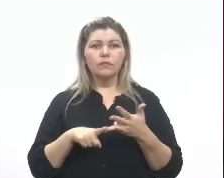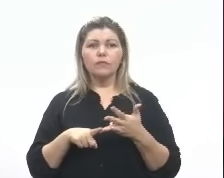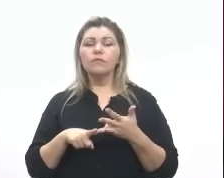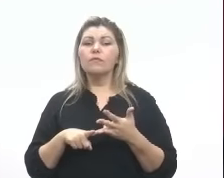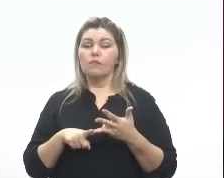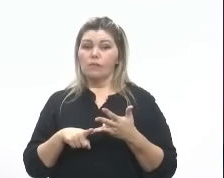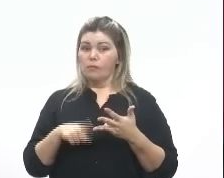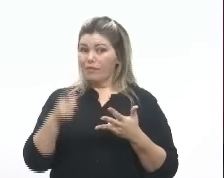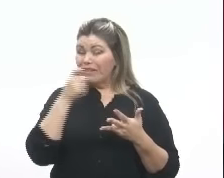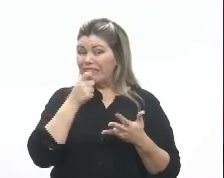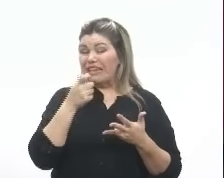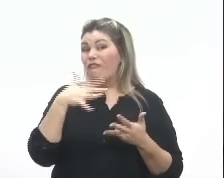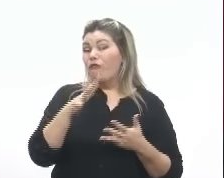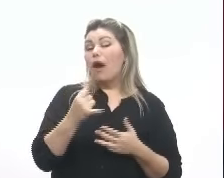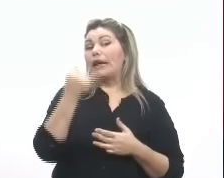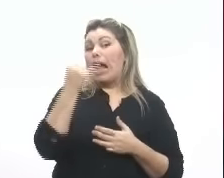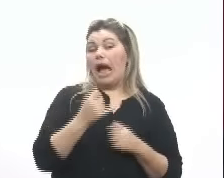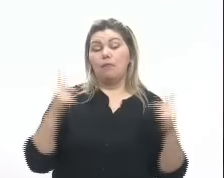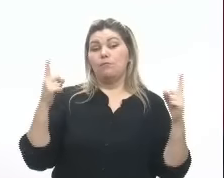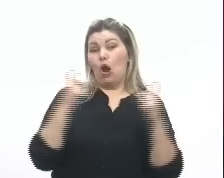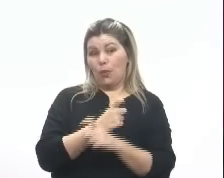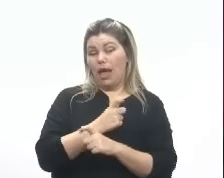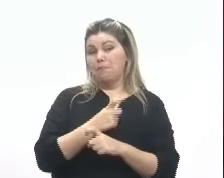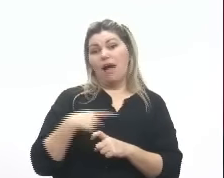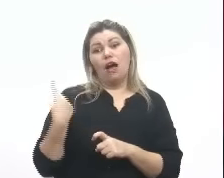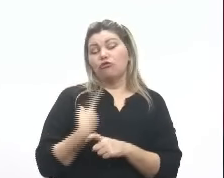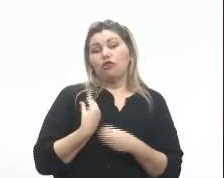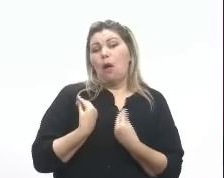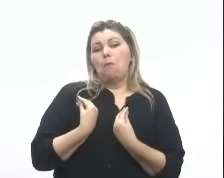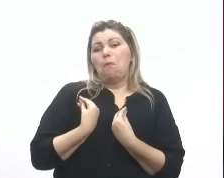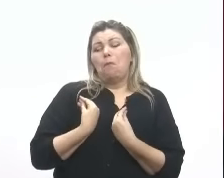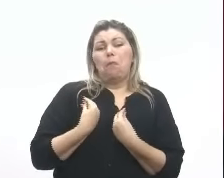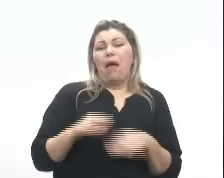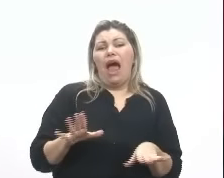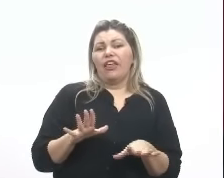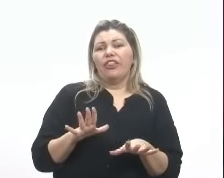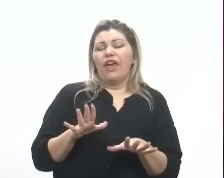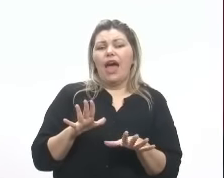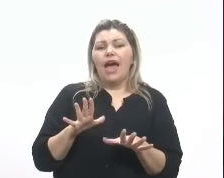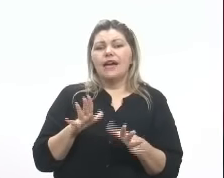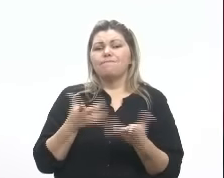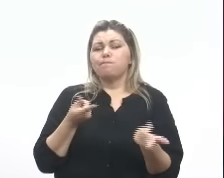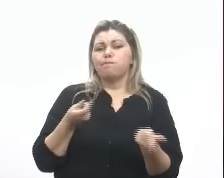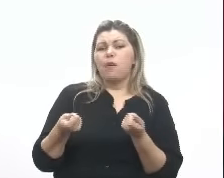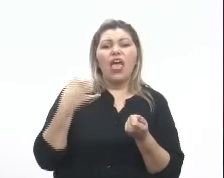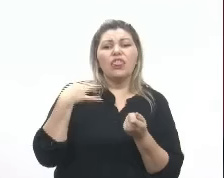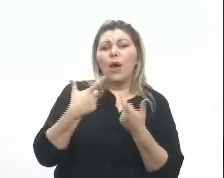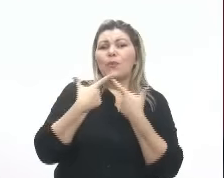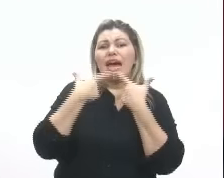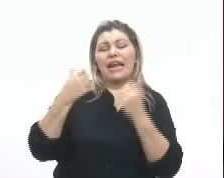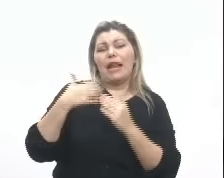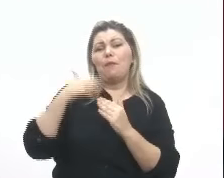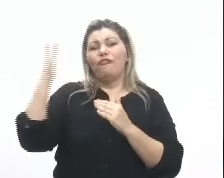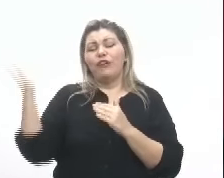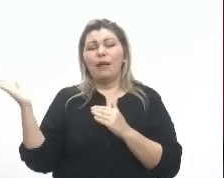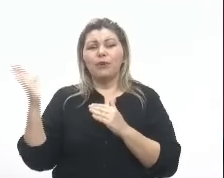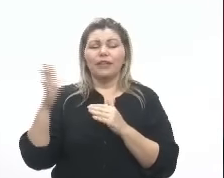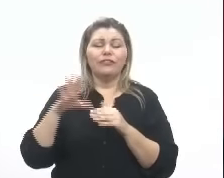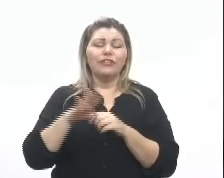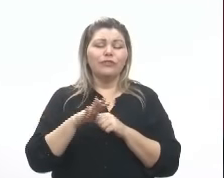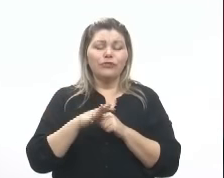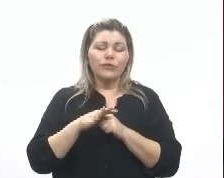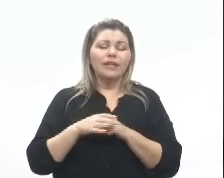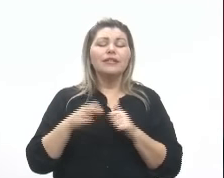cuando si hay algún problema, perdemos la jurisdicción, tienen que ir afuera del país a reclamar. Ahora hicieron acá algunos